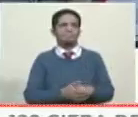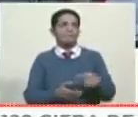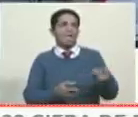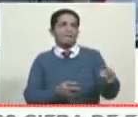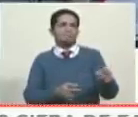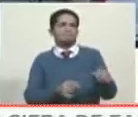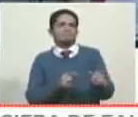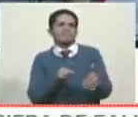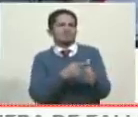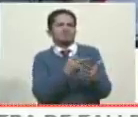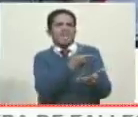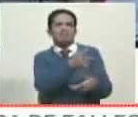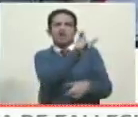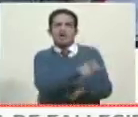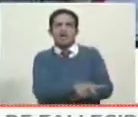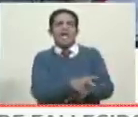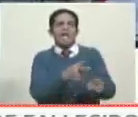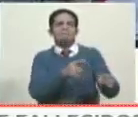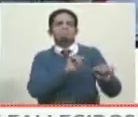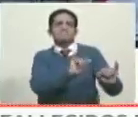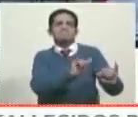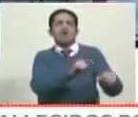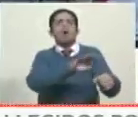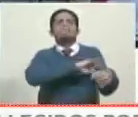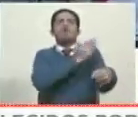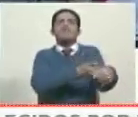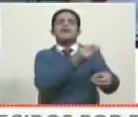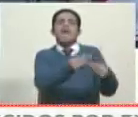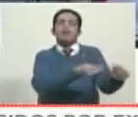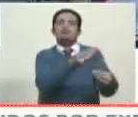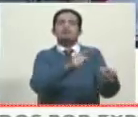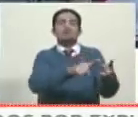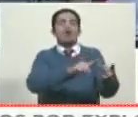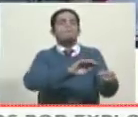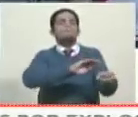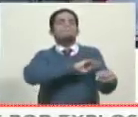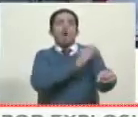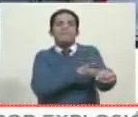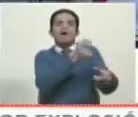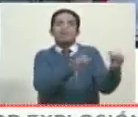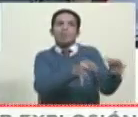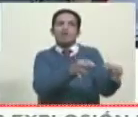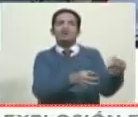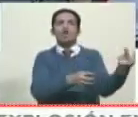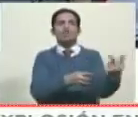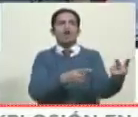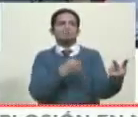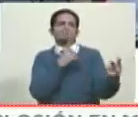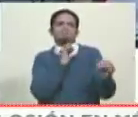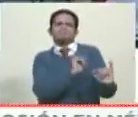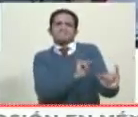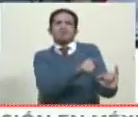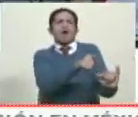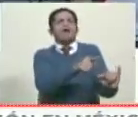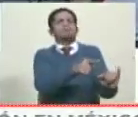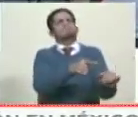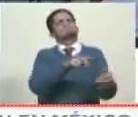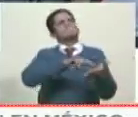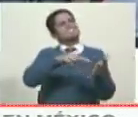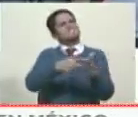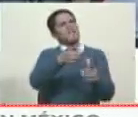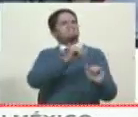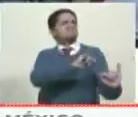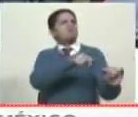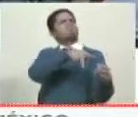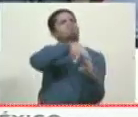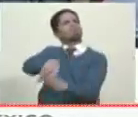en cualquier lugar es un dictador y ayer y todos estos días han estado con el cuento de la